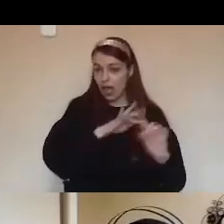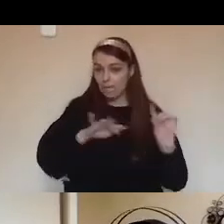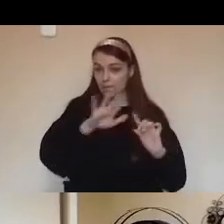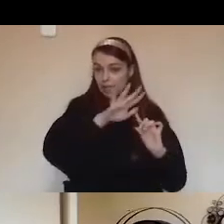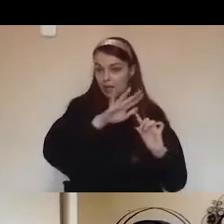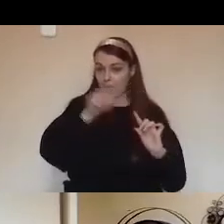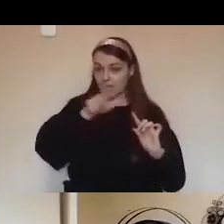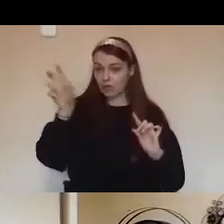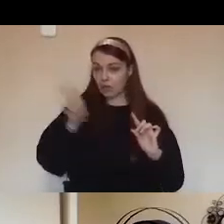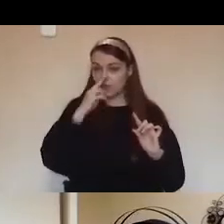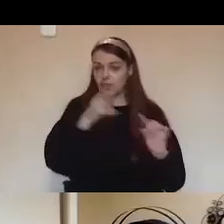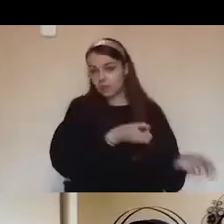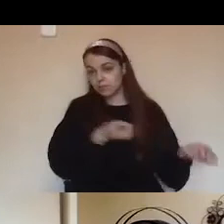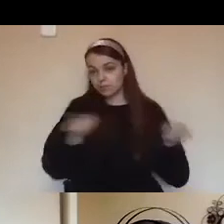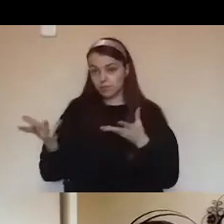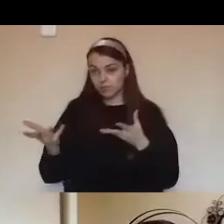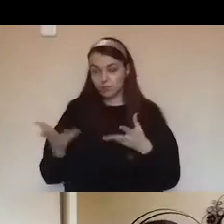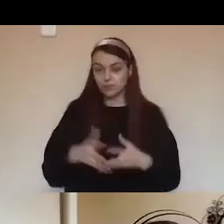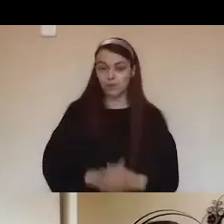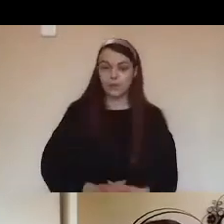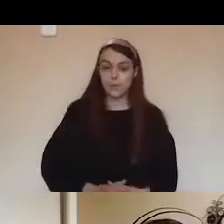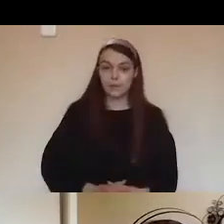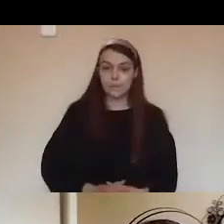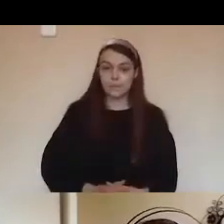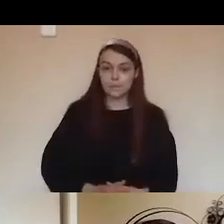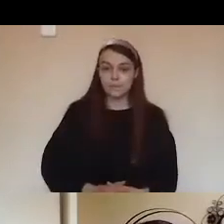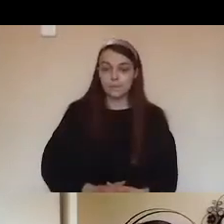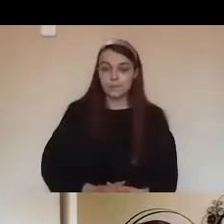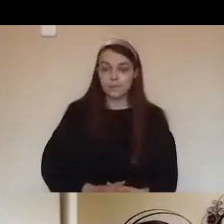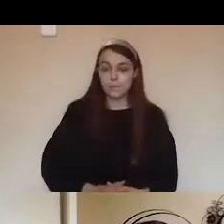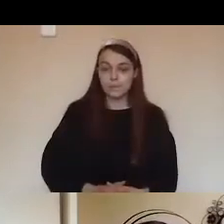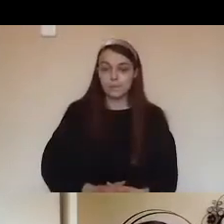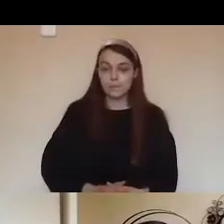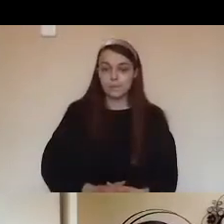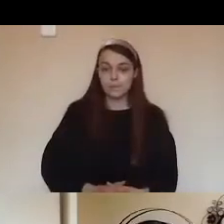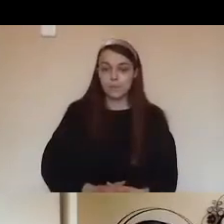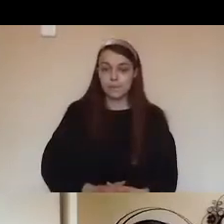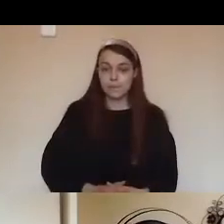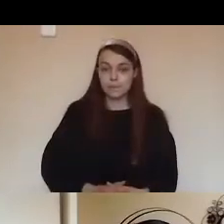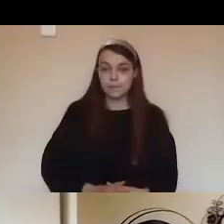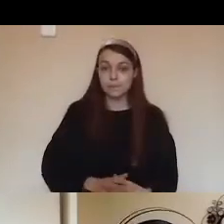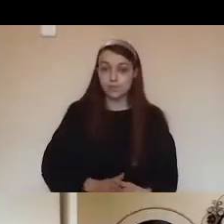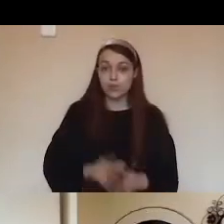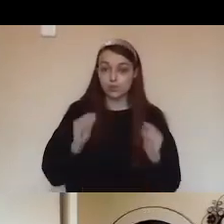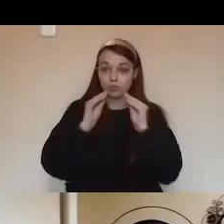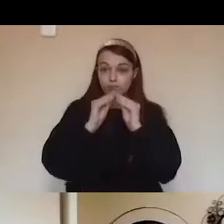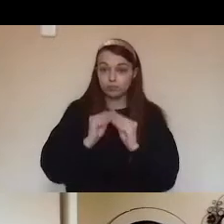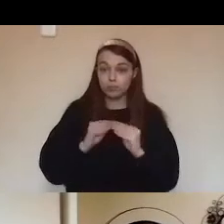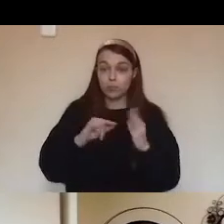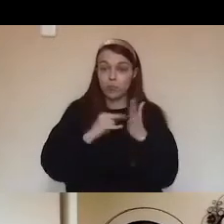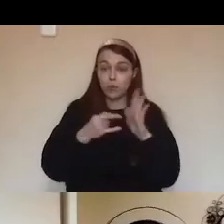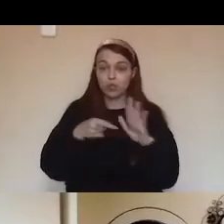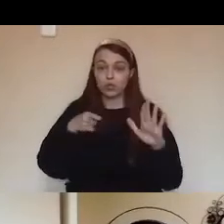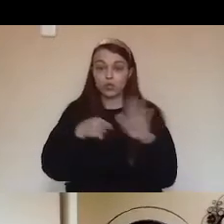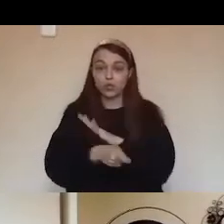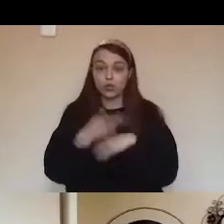visitantes. Entonces, así es como armamos este proyecto, que es financiado por el